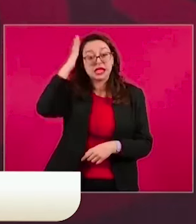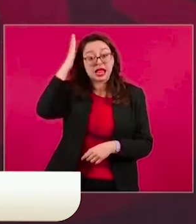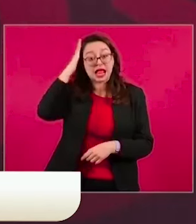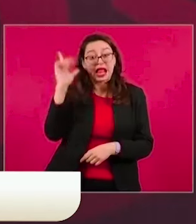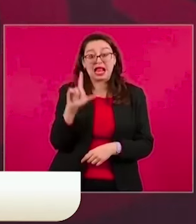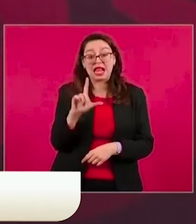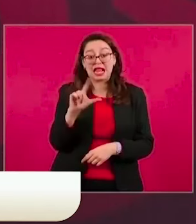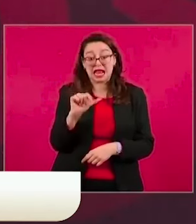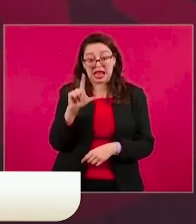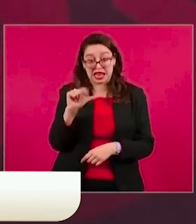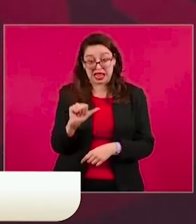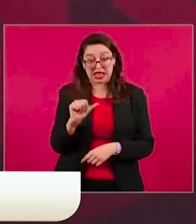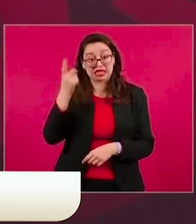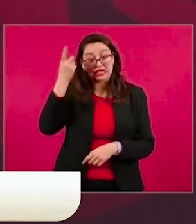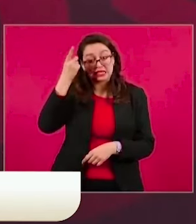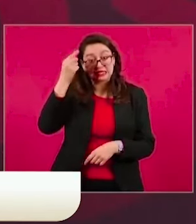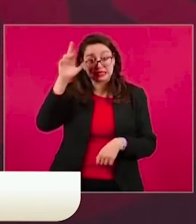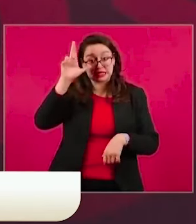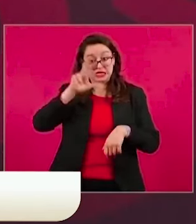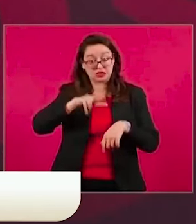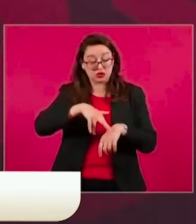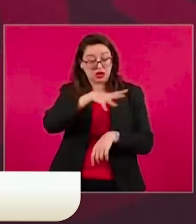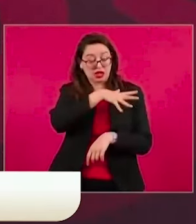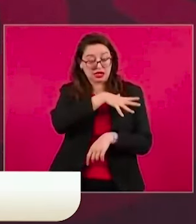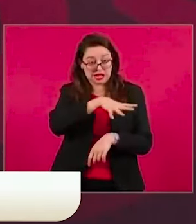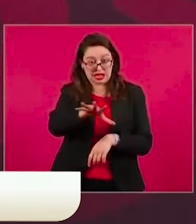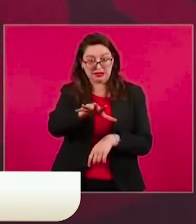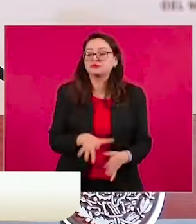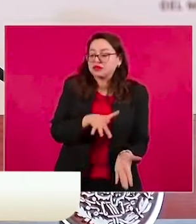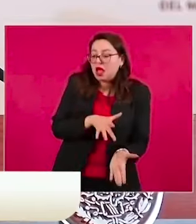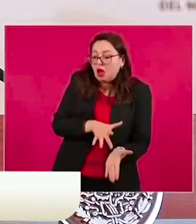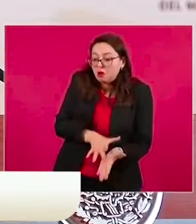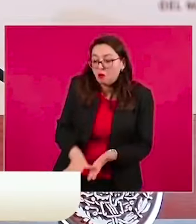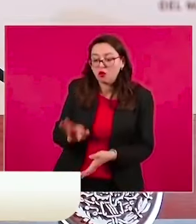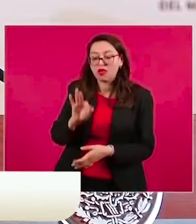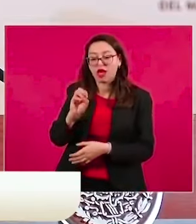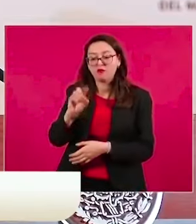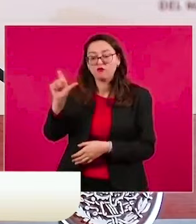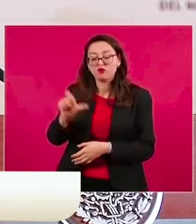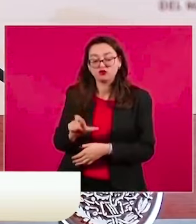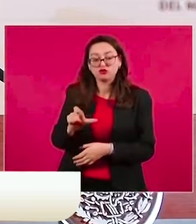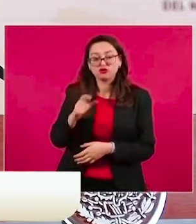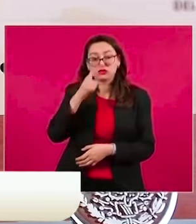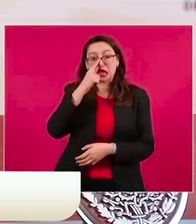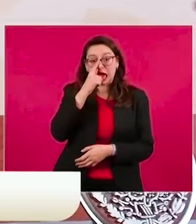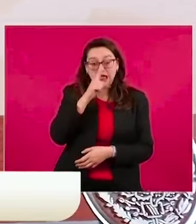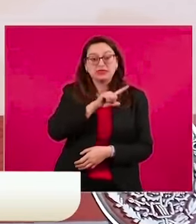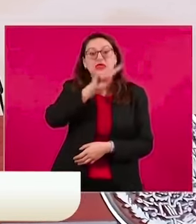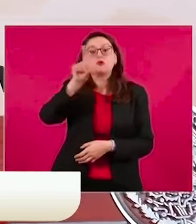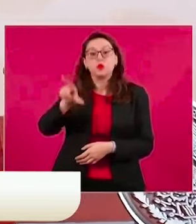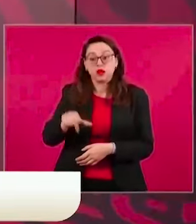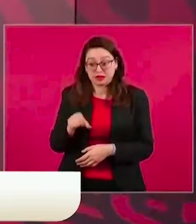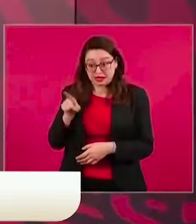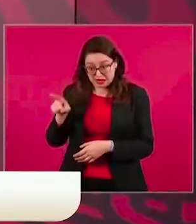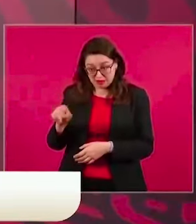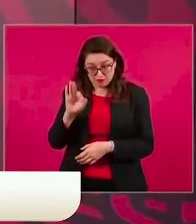convierte en el director del Conagua Y qué